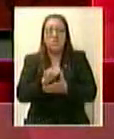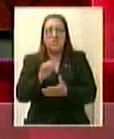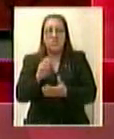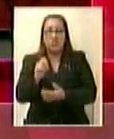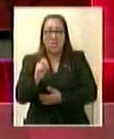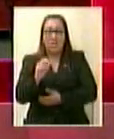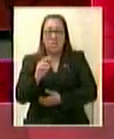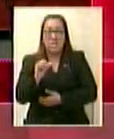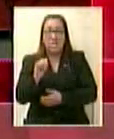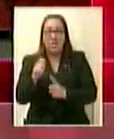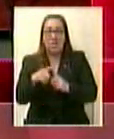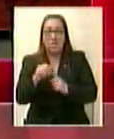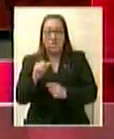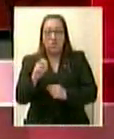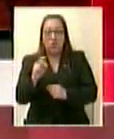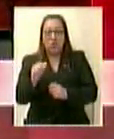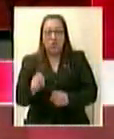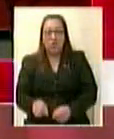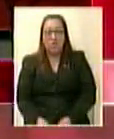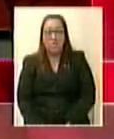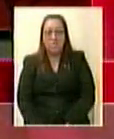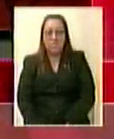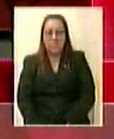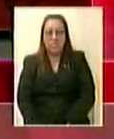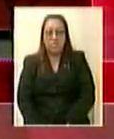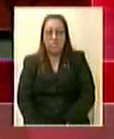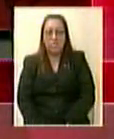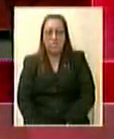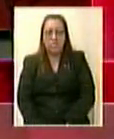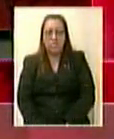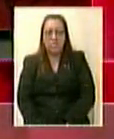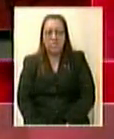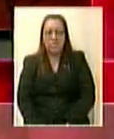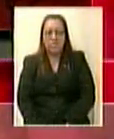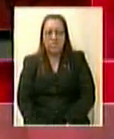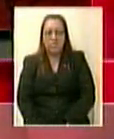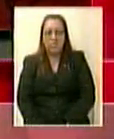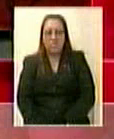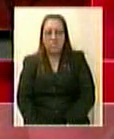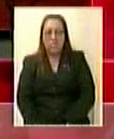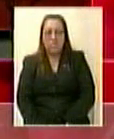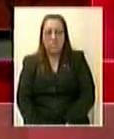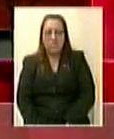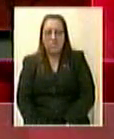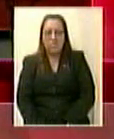de sodio, ciclamato de sodio, aspartamo, fosfato, carbonato,